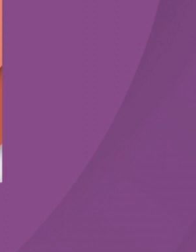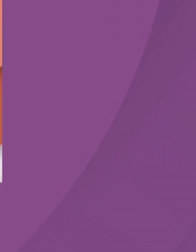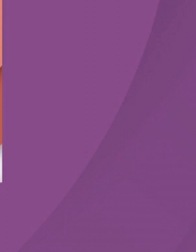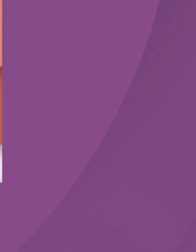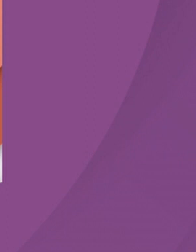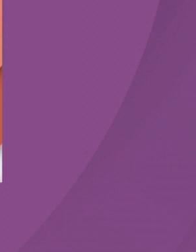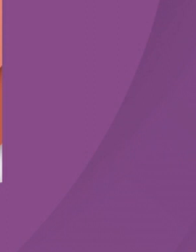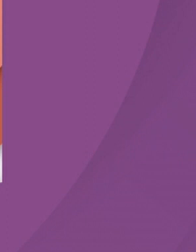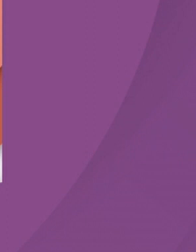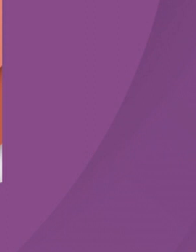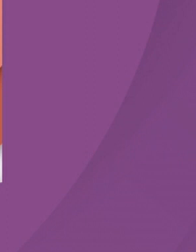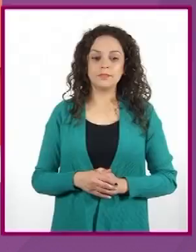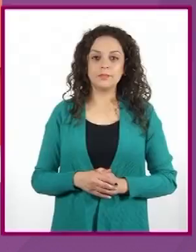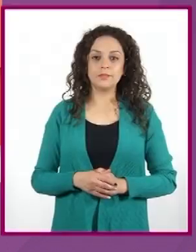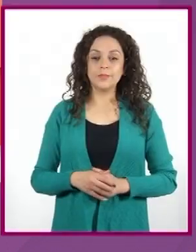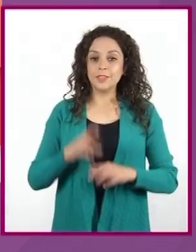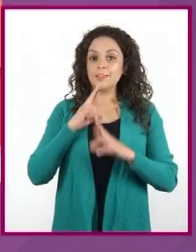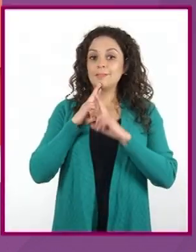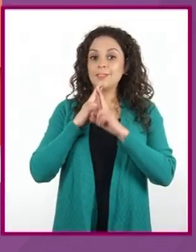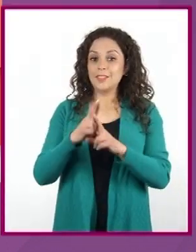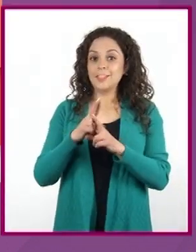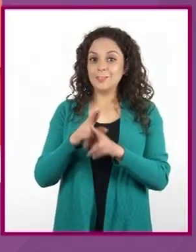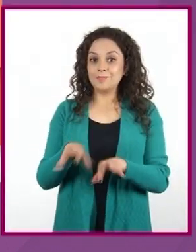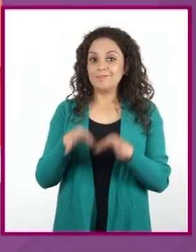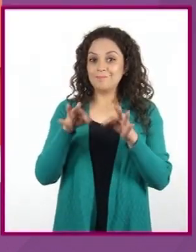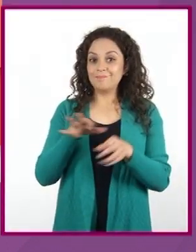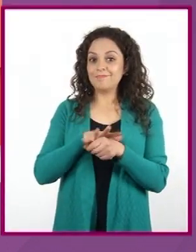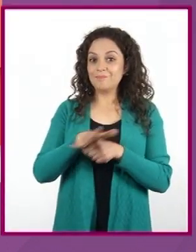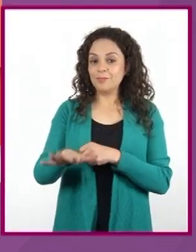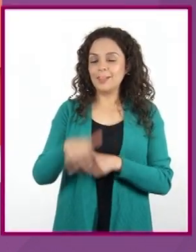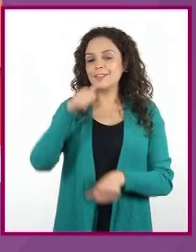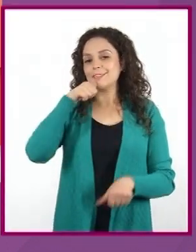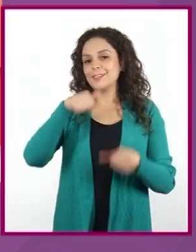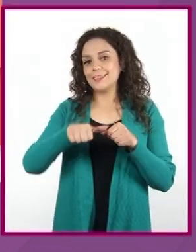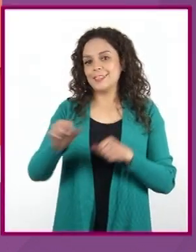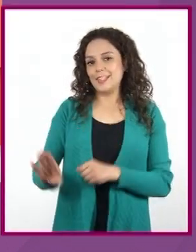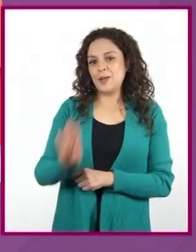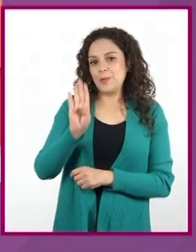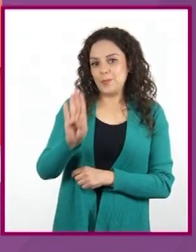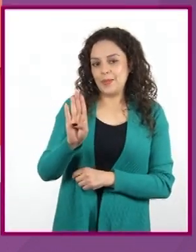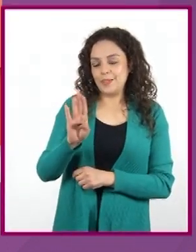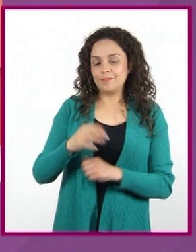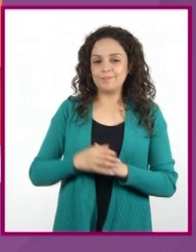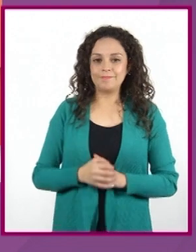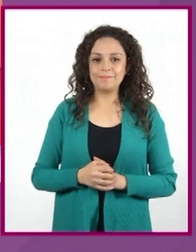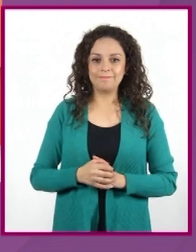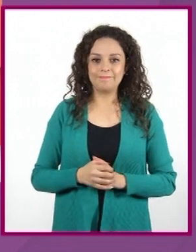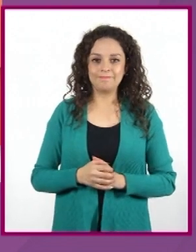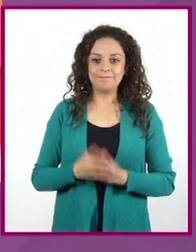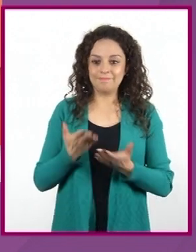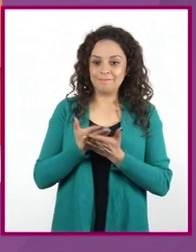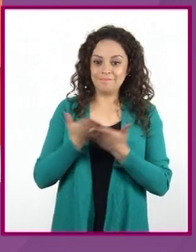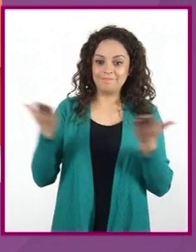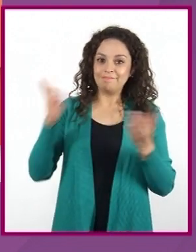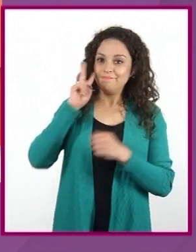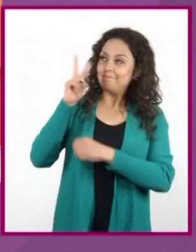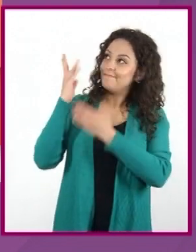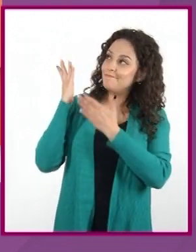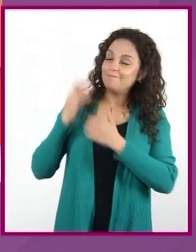y firmas. Y la respuesta correcta es el inciso B, estructura y